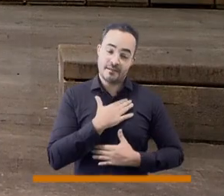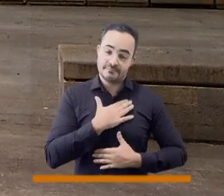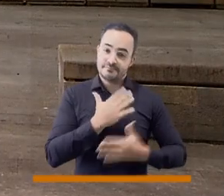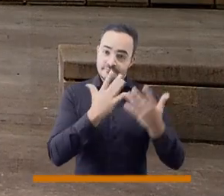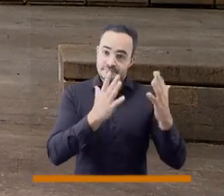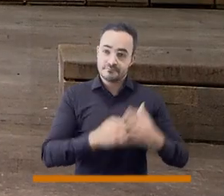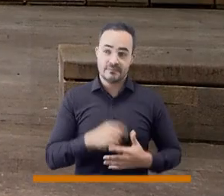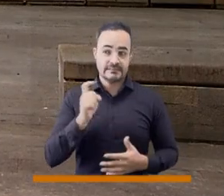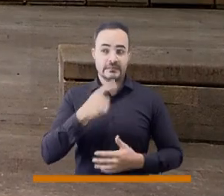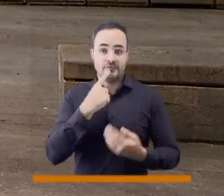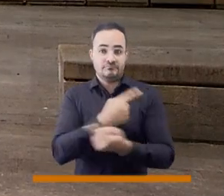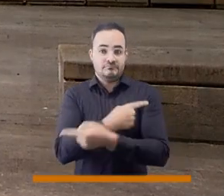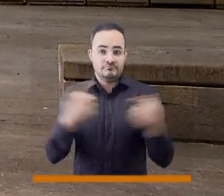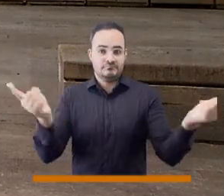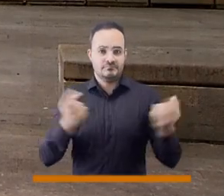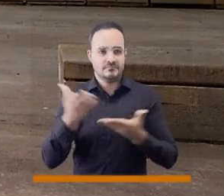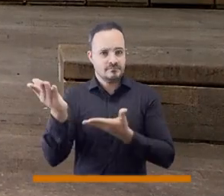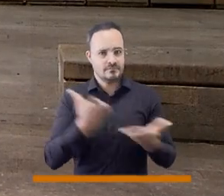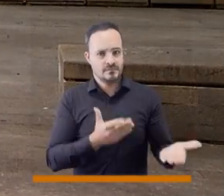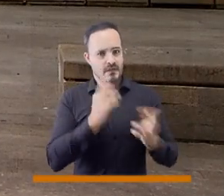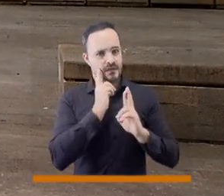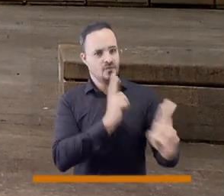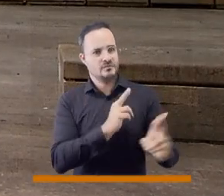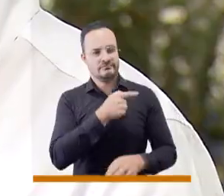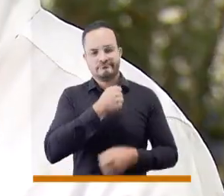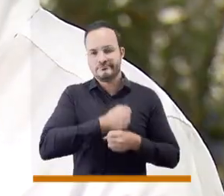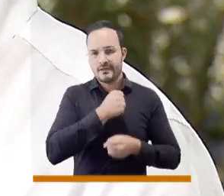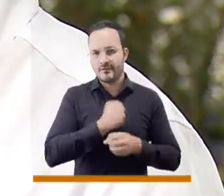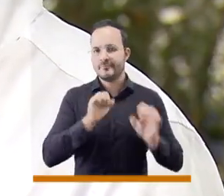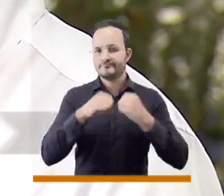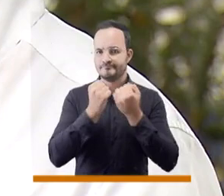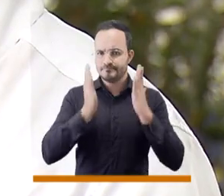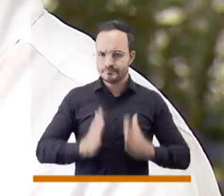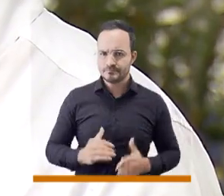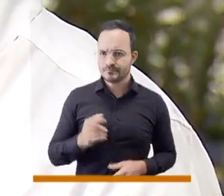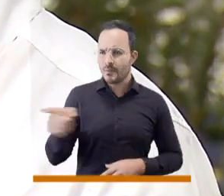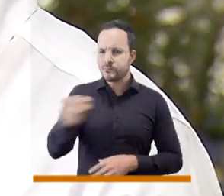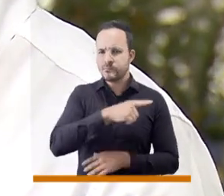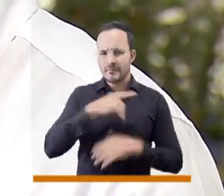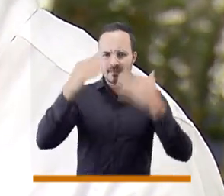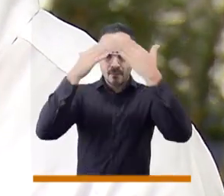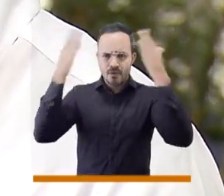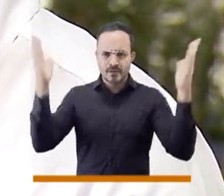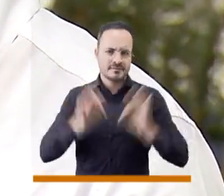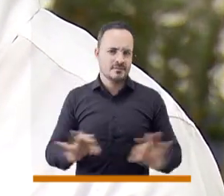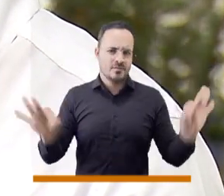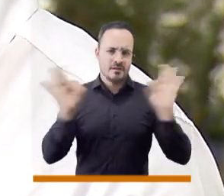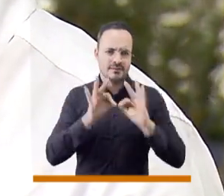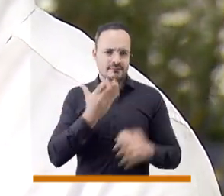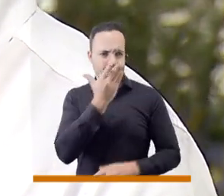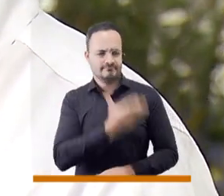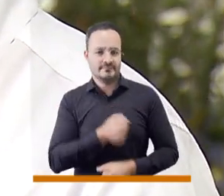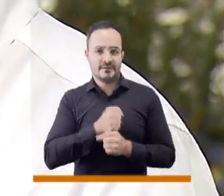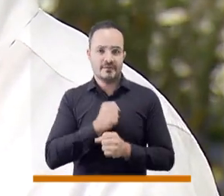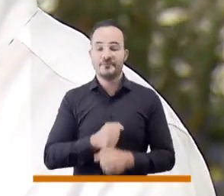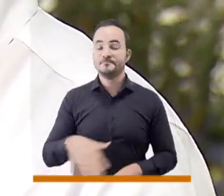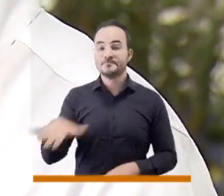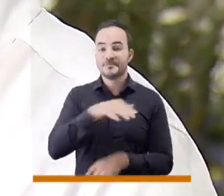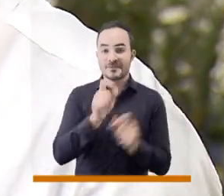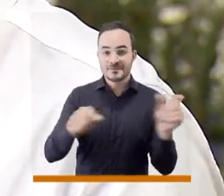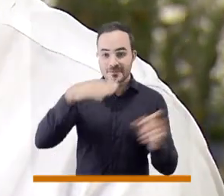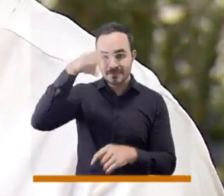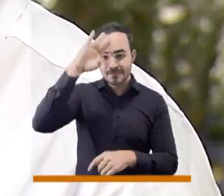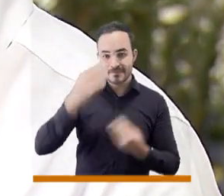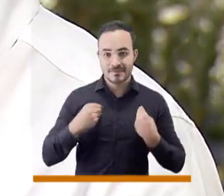que una oposición muy, muy bien argumentada, y eso hay que validarlo y hay que obviamente resaltarlo en